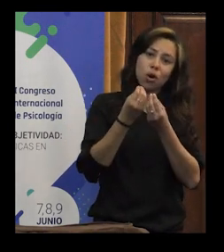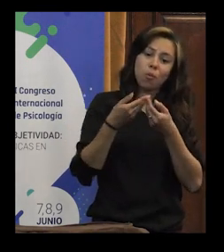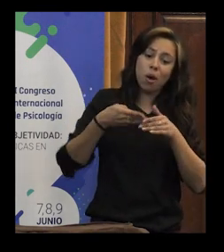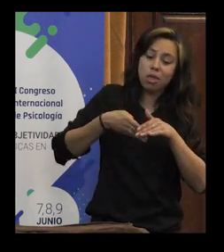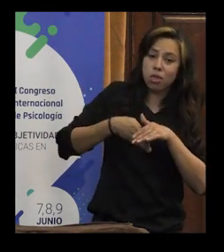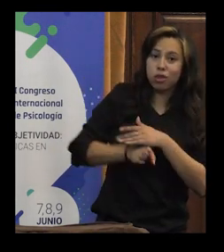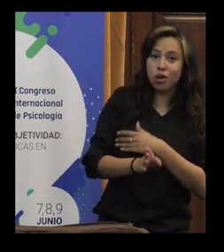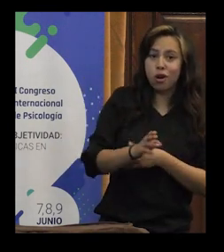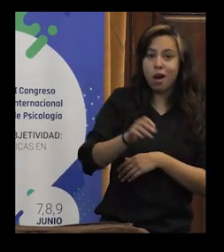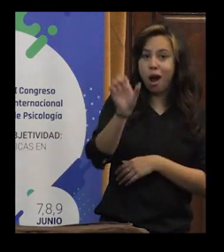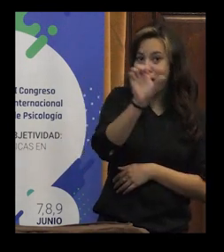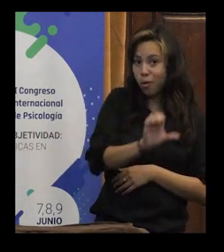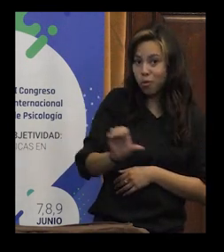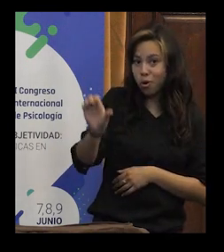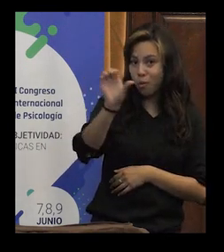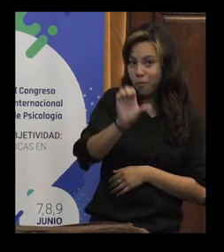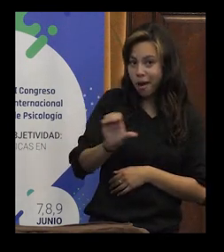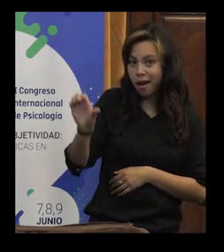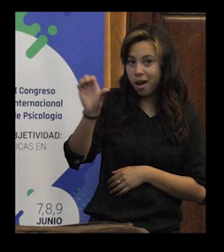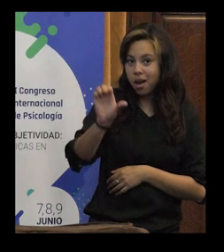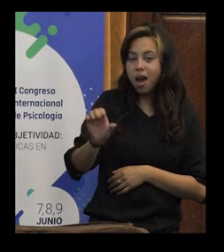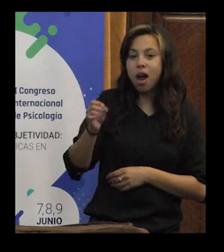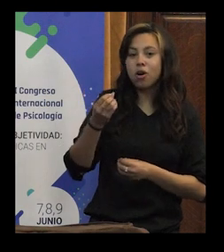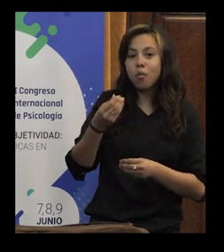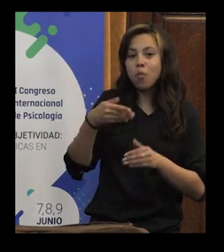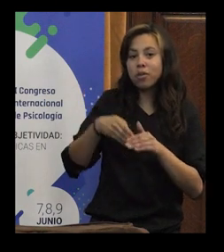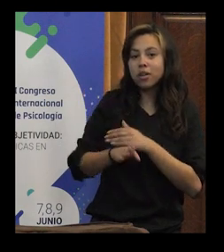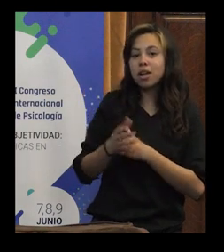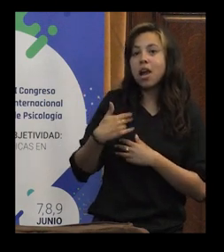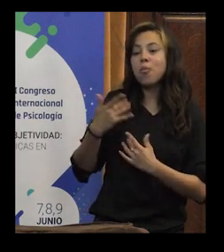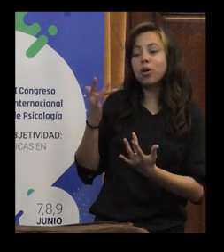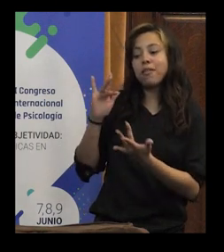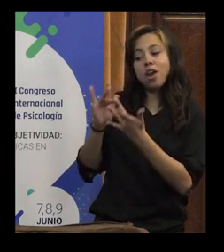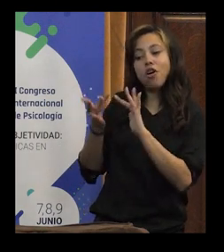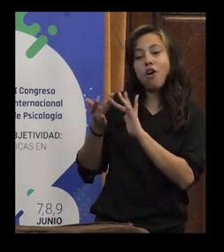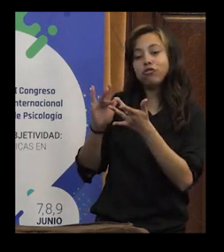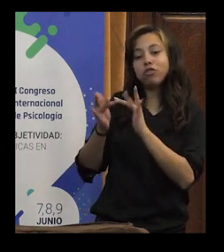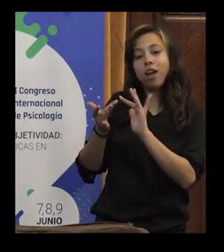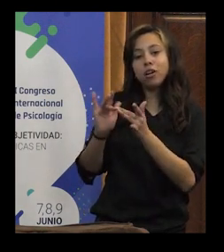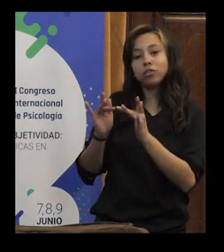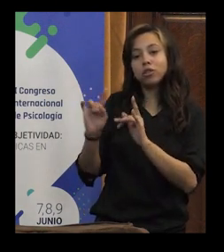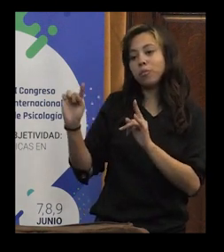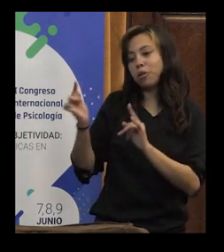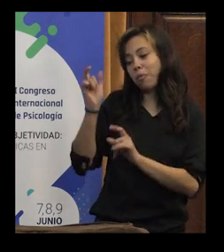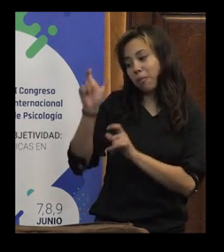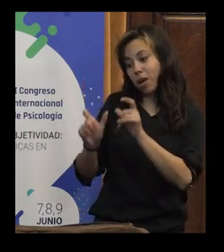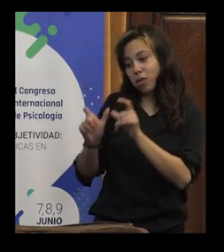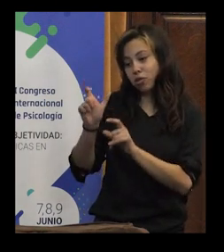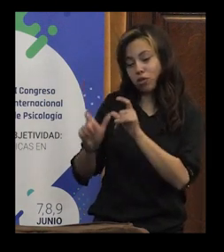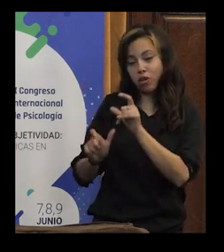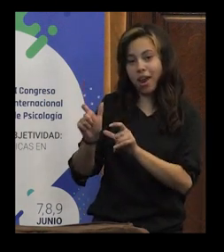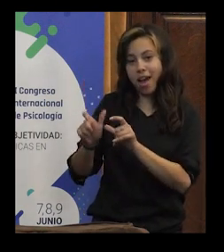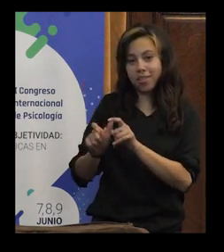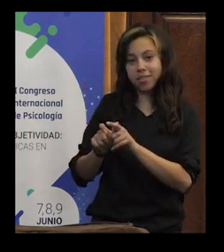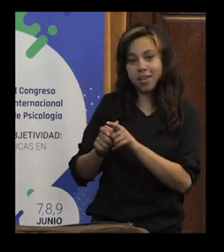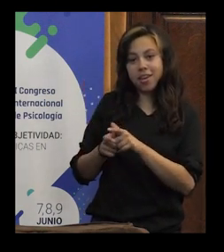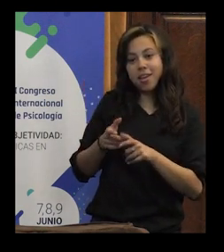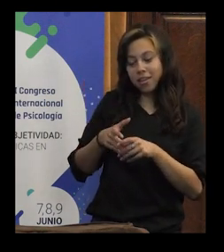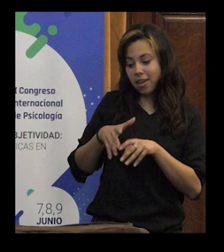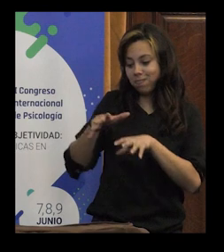Europa remonta aos primeiros contatos de los colonizadores, entre comillas, com